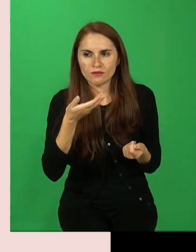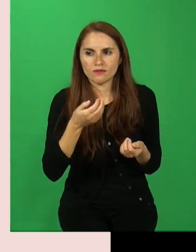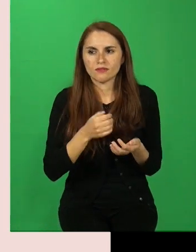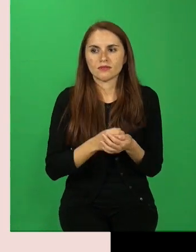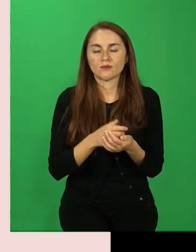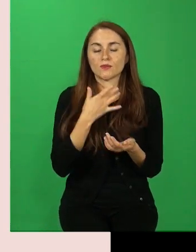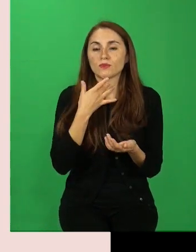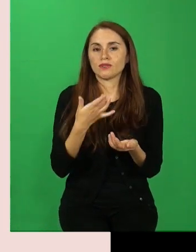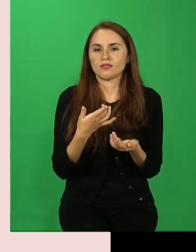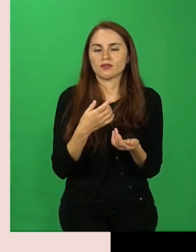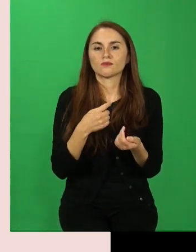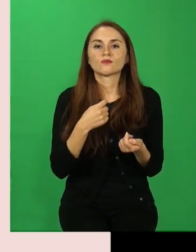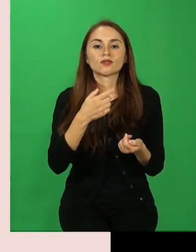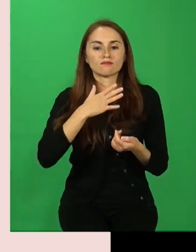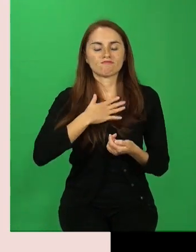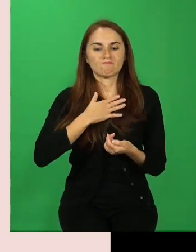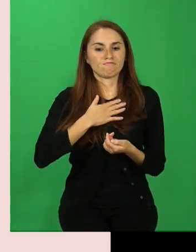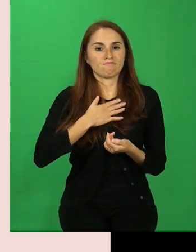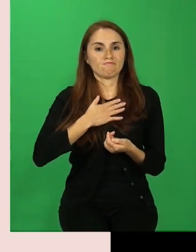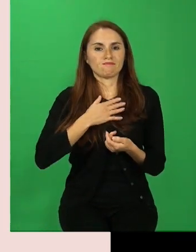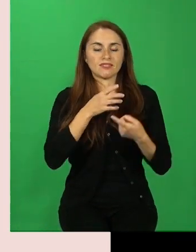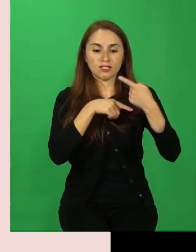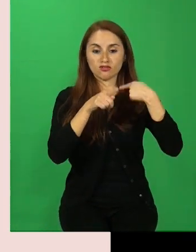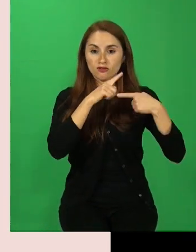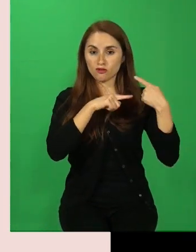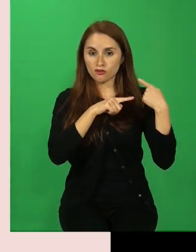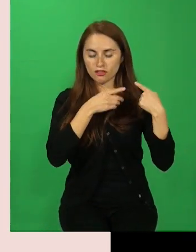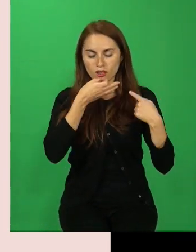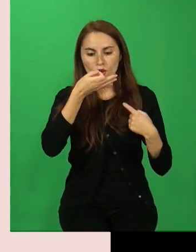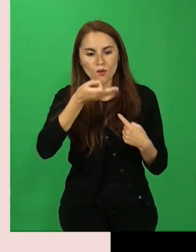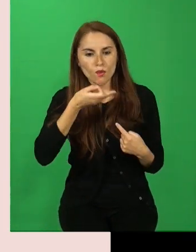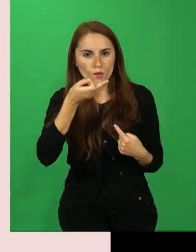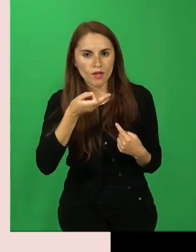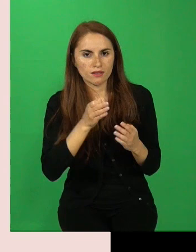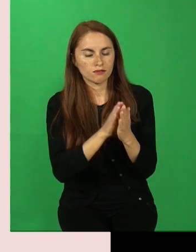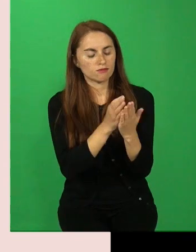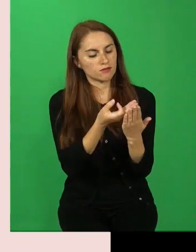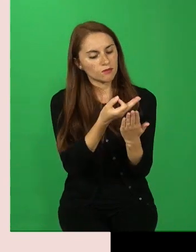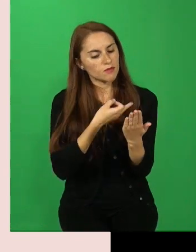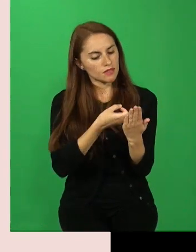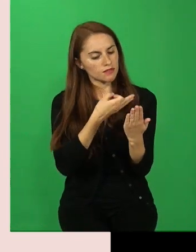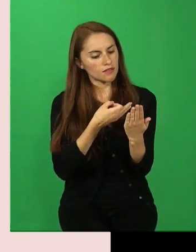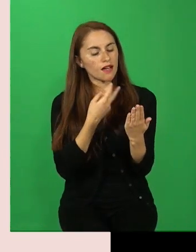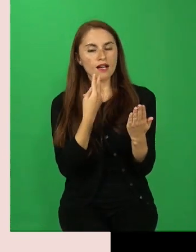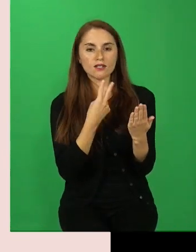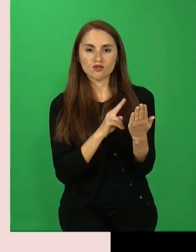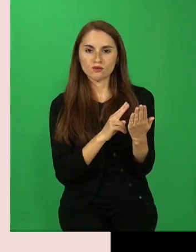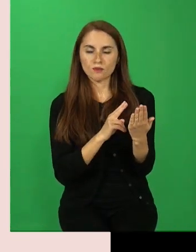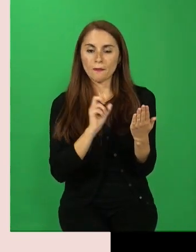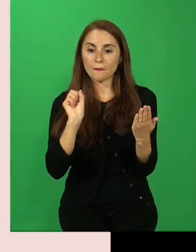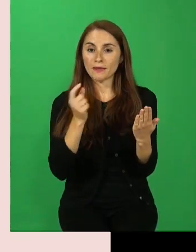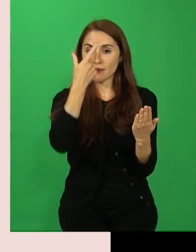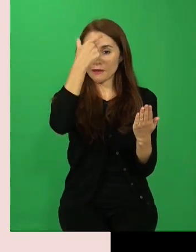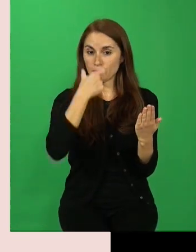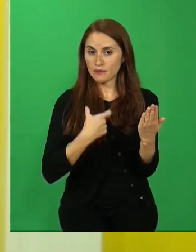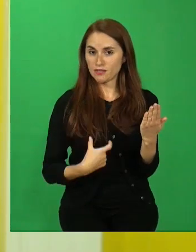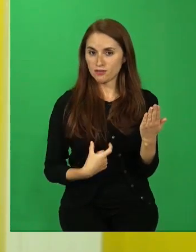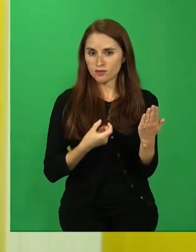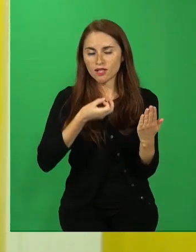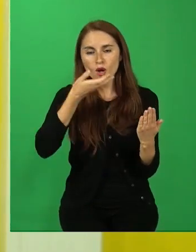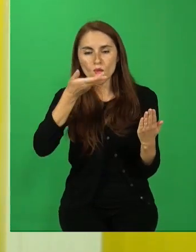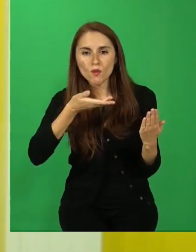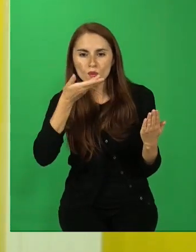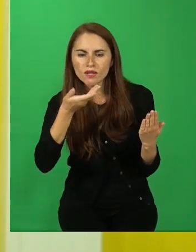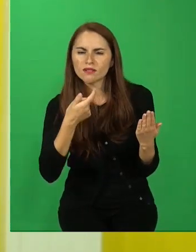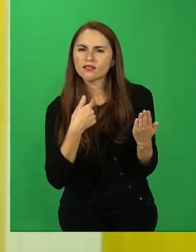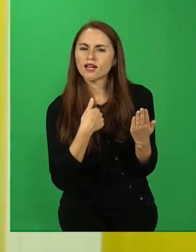porque él nos cuenta su propia historia. El narrador protagonista siempre va a hablar en primera persona, va a contar